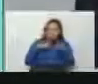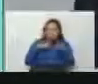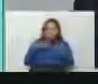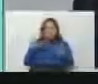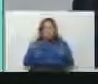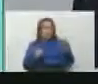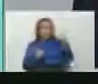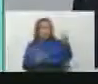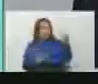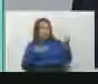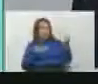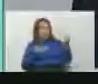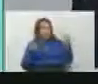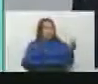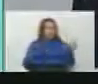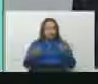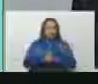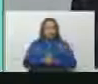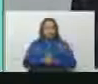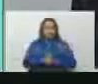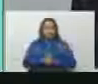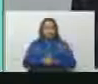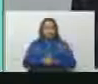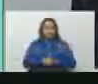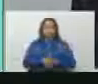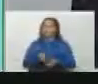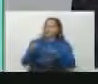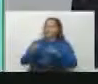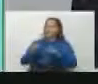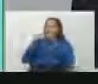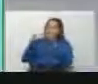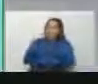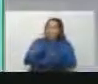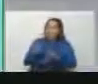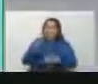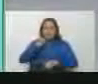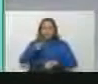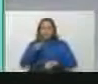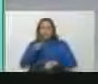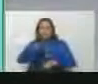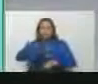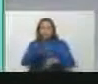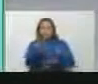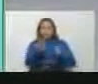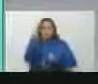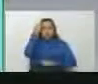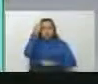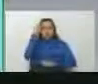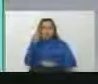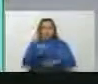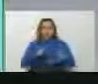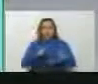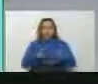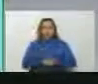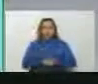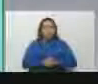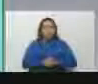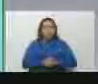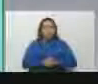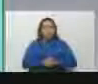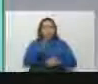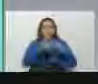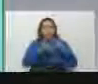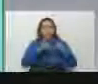Claro, y ahí se va haciendo. Es como una... Se ubica en el espacio del tiempo. Es ocioso de la memoria, ¿sabes? Claro. Ocioso. Ponerle imágenes a lo que